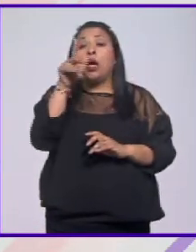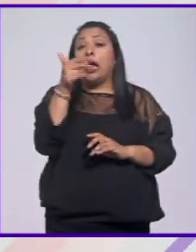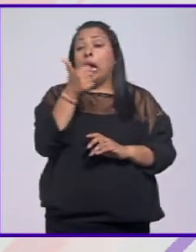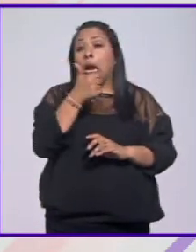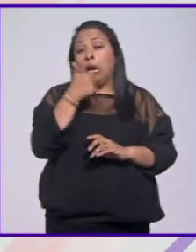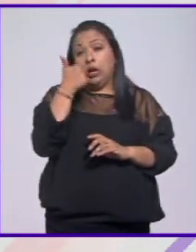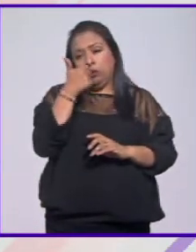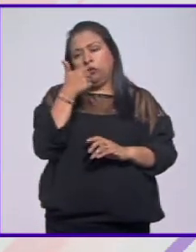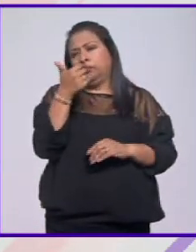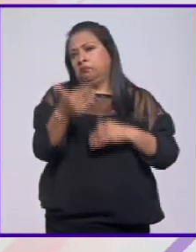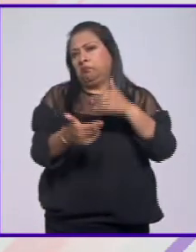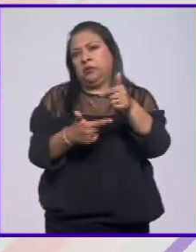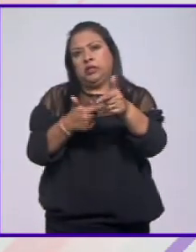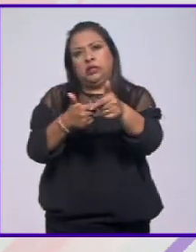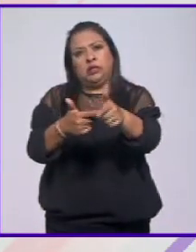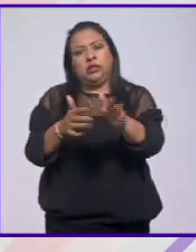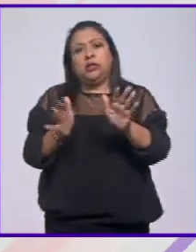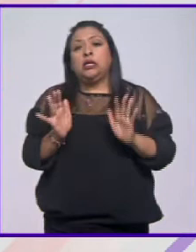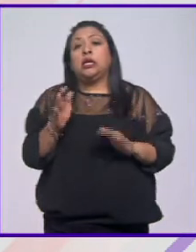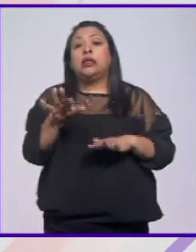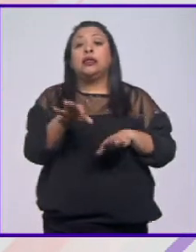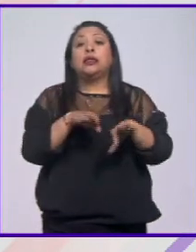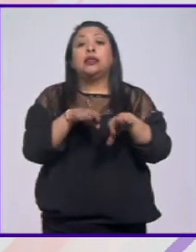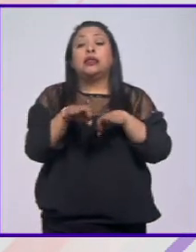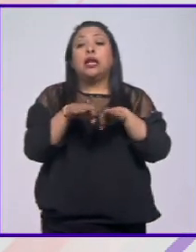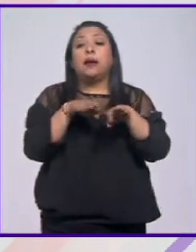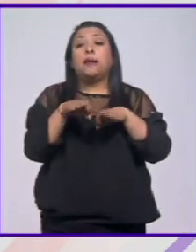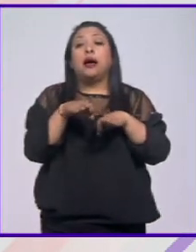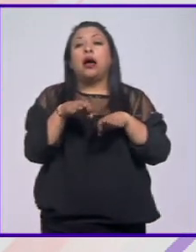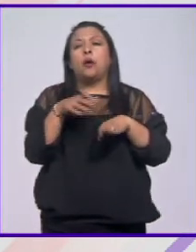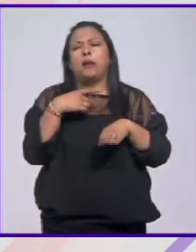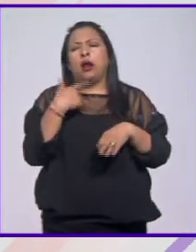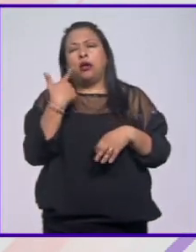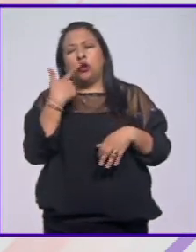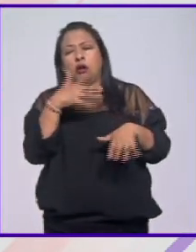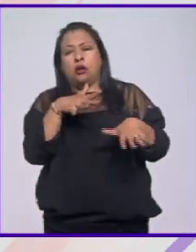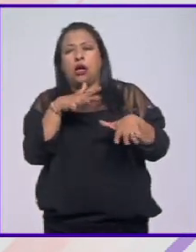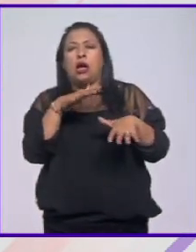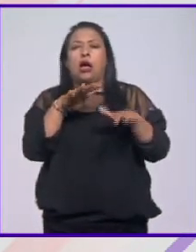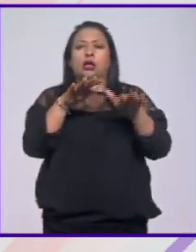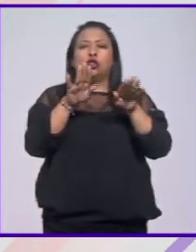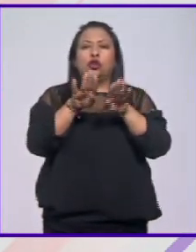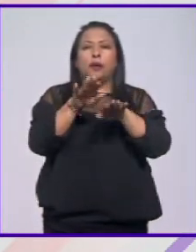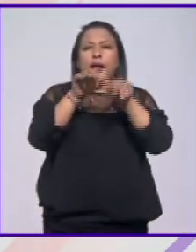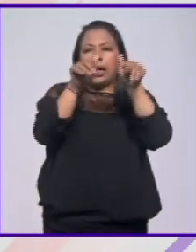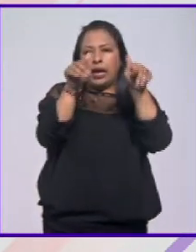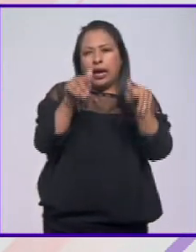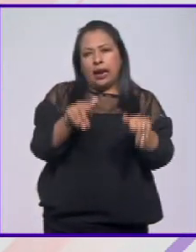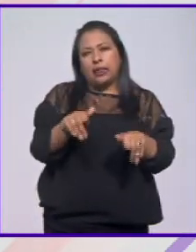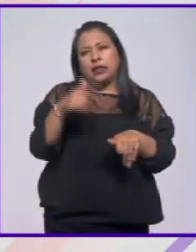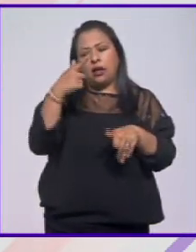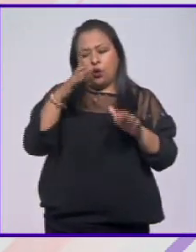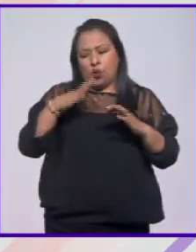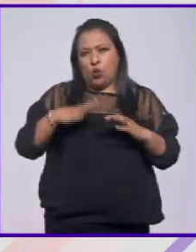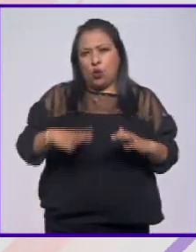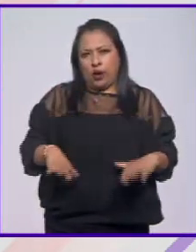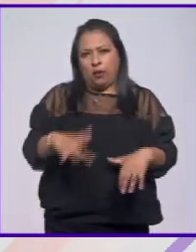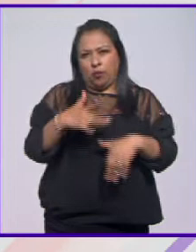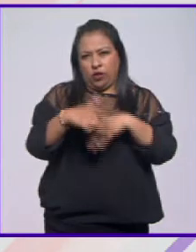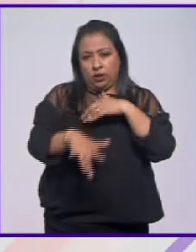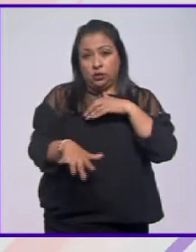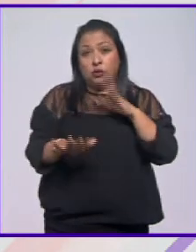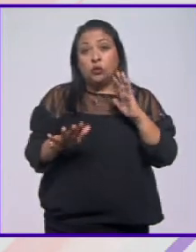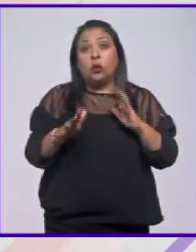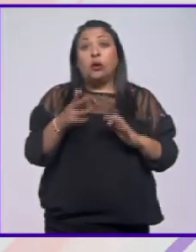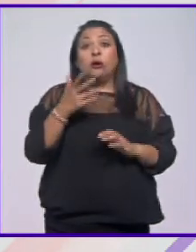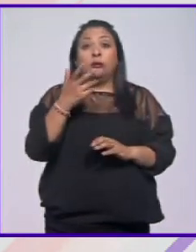sí, pues prosiguieron el trabajo de la especulación artística en torno al cuerpo humano desnudo, pues fue